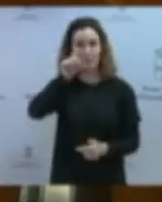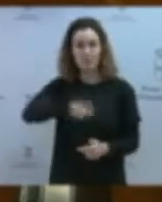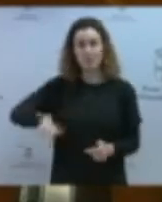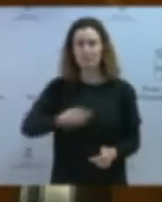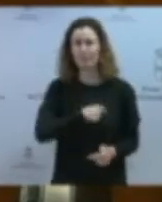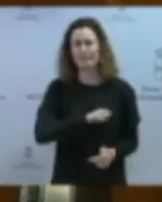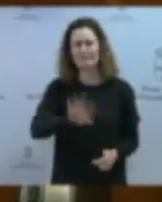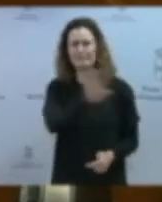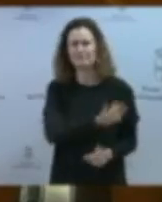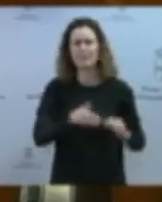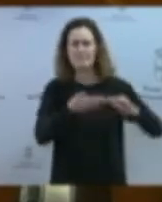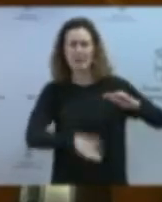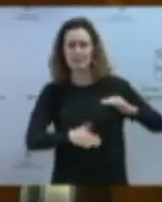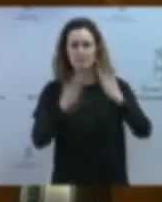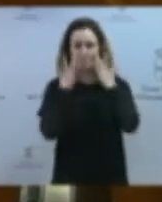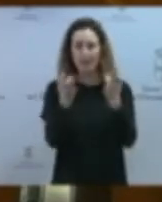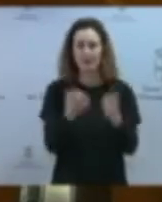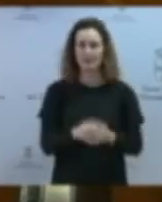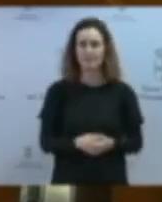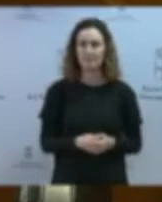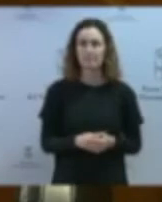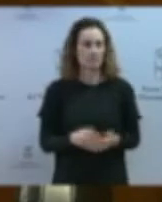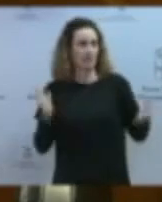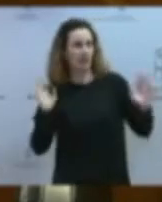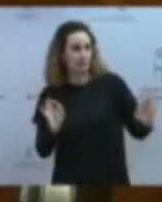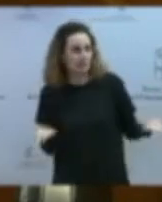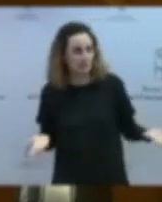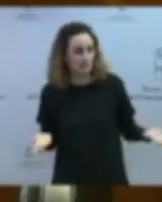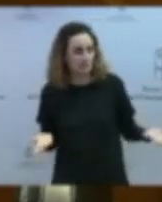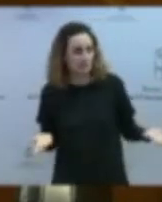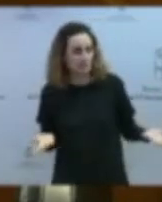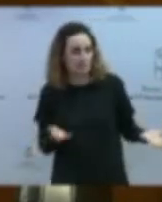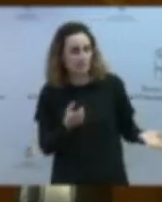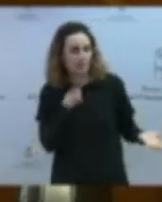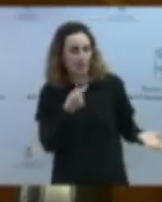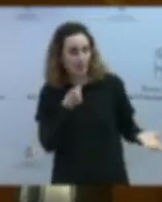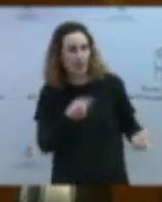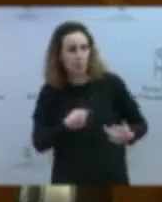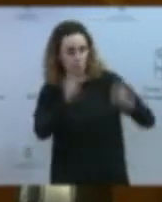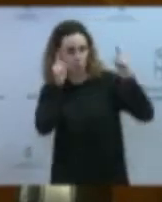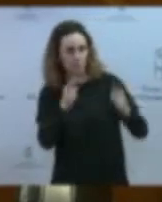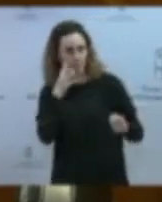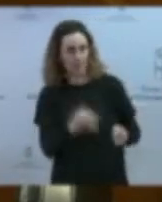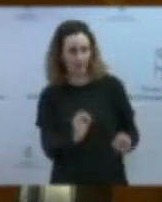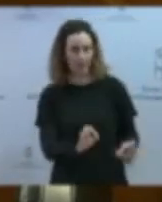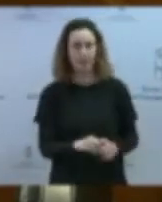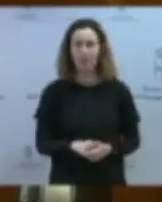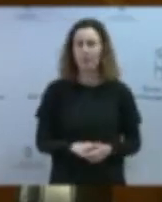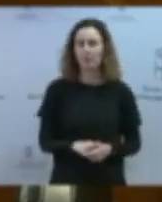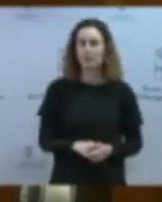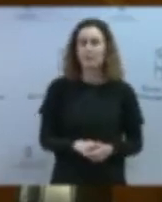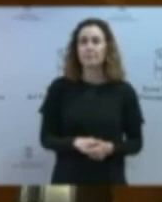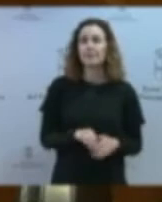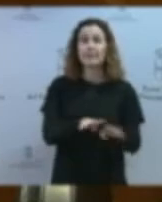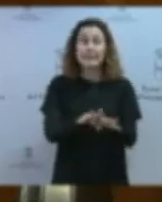estoy diciendo, bueno, a usted le hará gracia, pero es la realidad. Entonces, cuando usted pide y plantea eso, yo lo que le digo es que lo tiene que